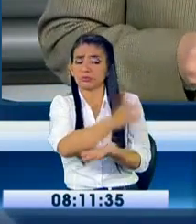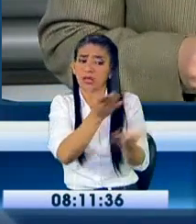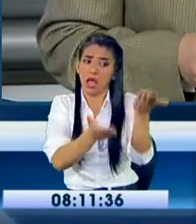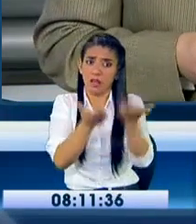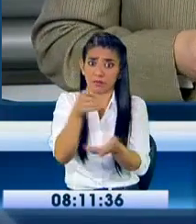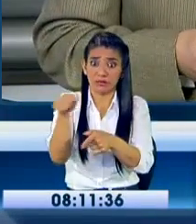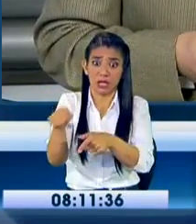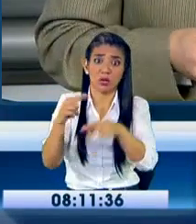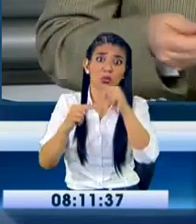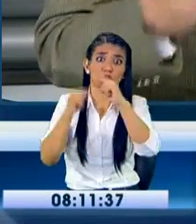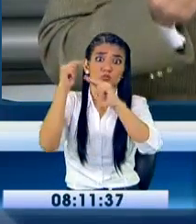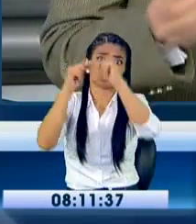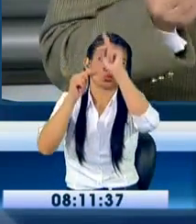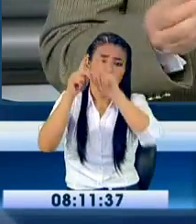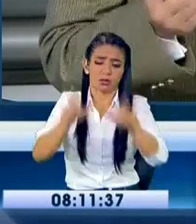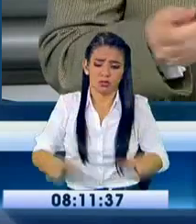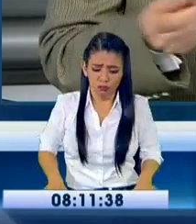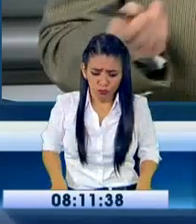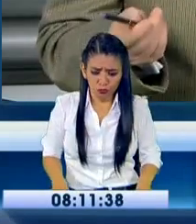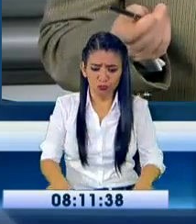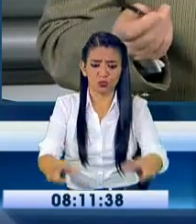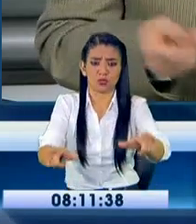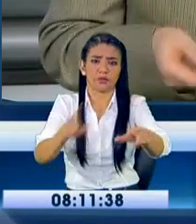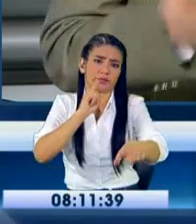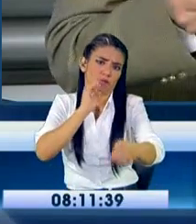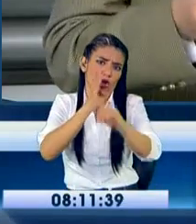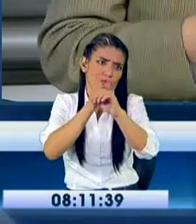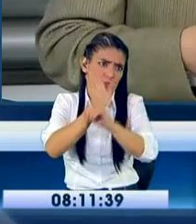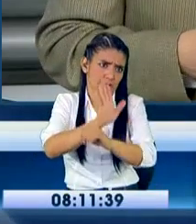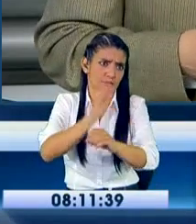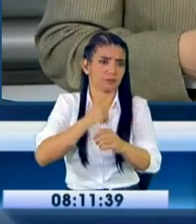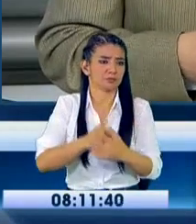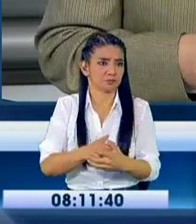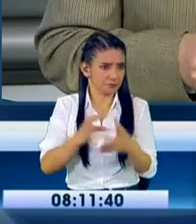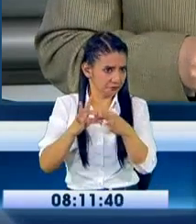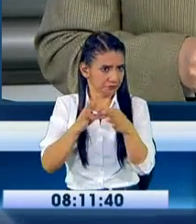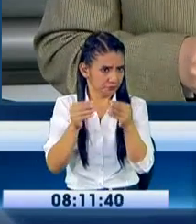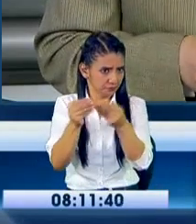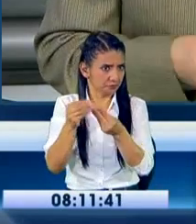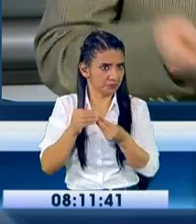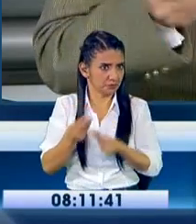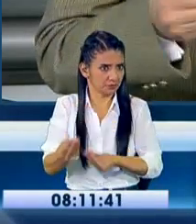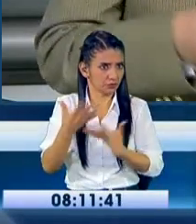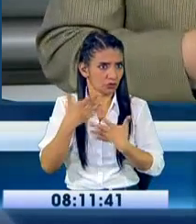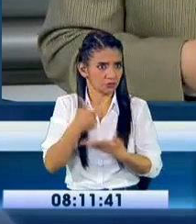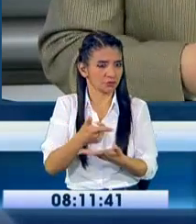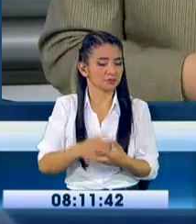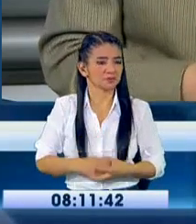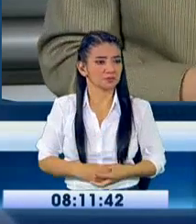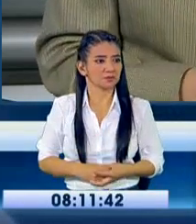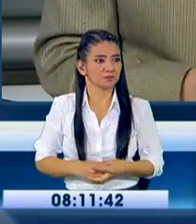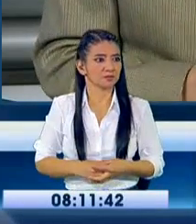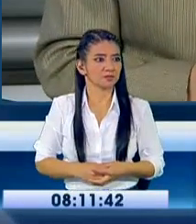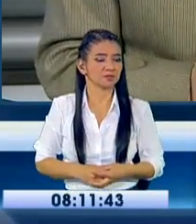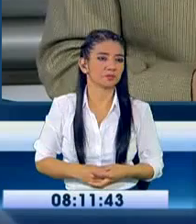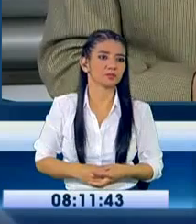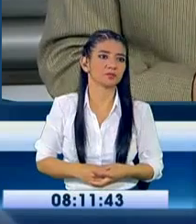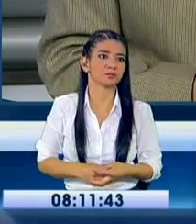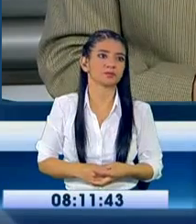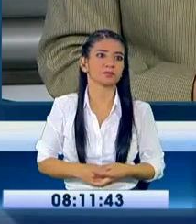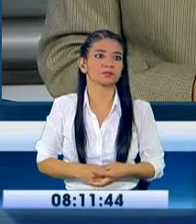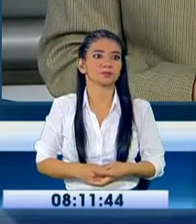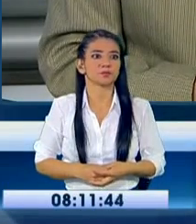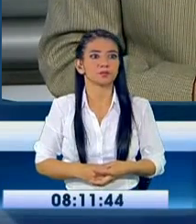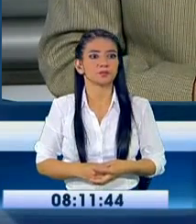y La Tola Colonial solicitan a las autoridades no contemplar a este sector ante una posible reubicación de los trabajadores